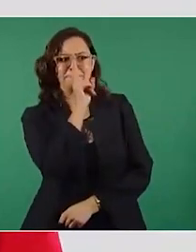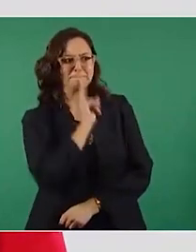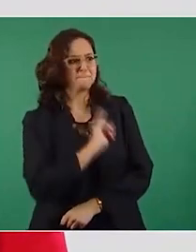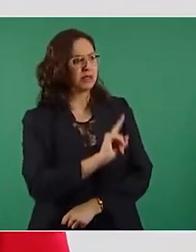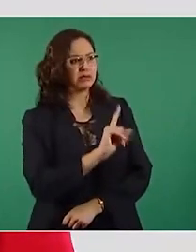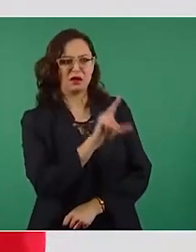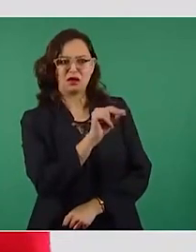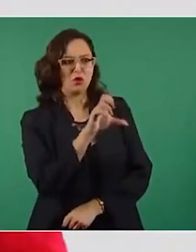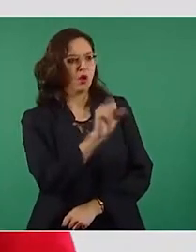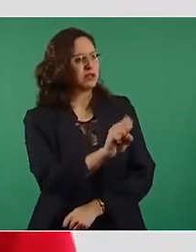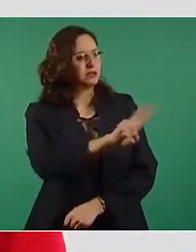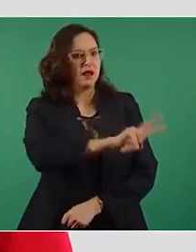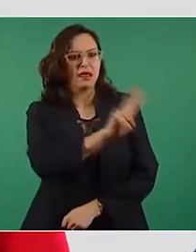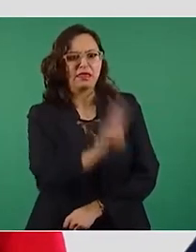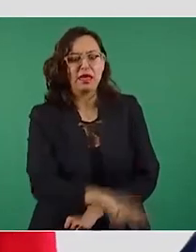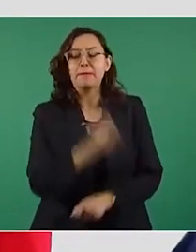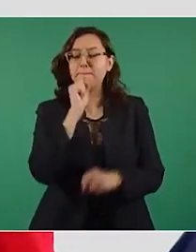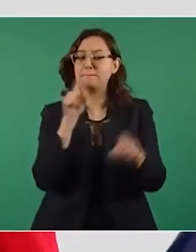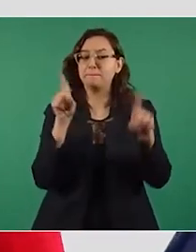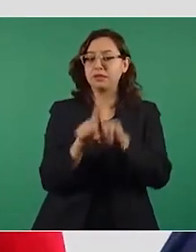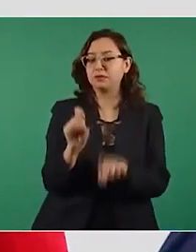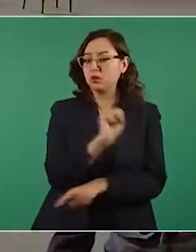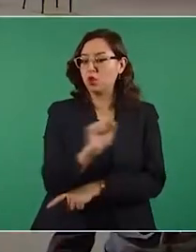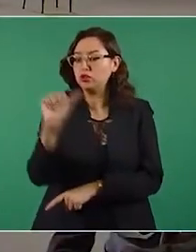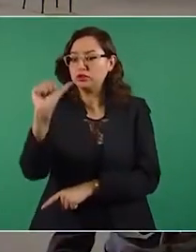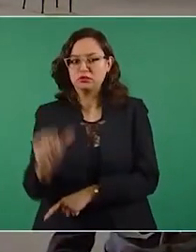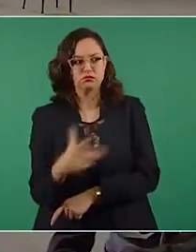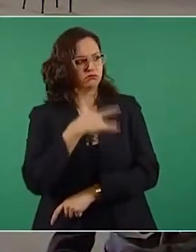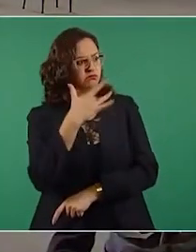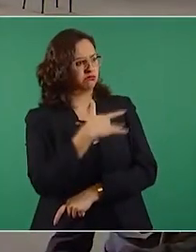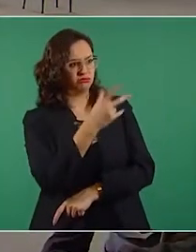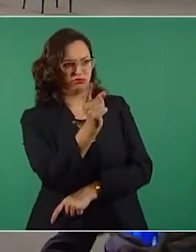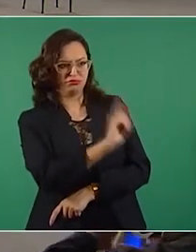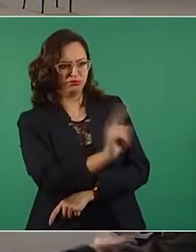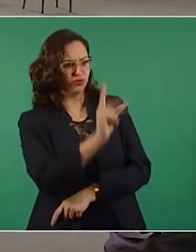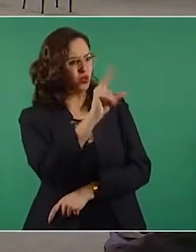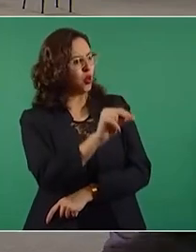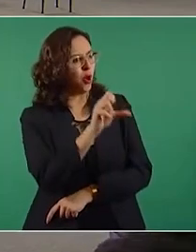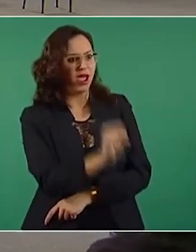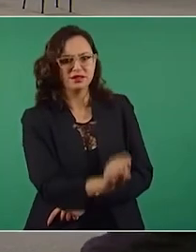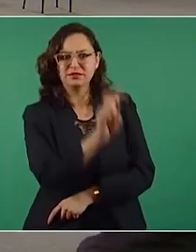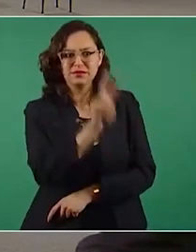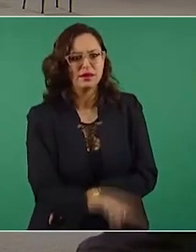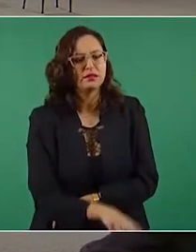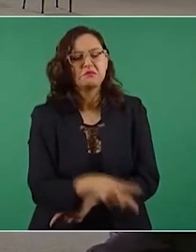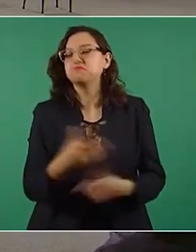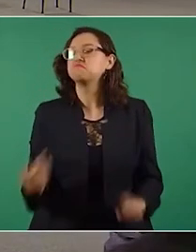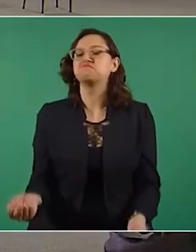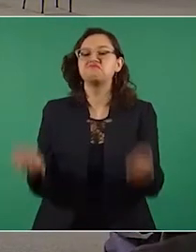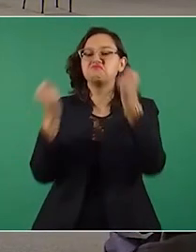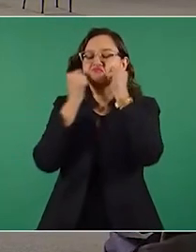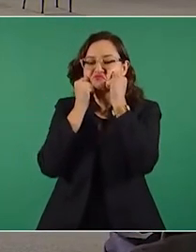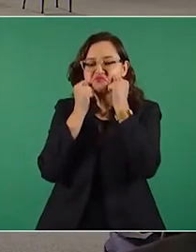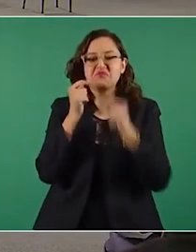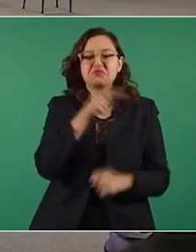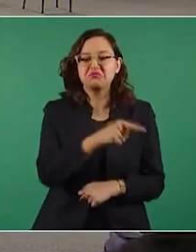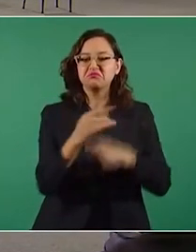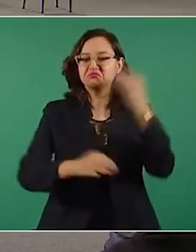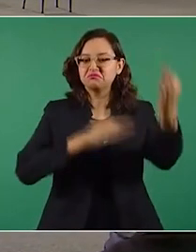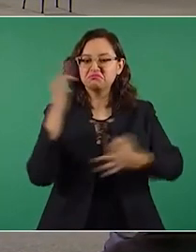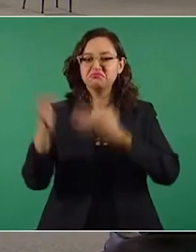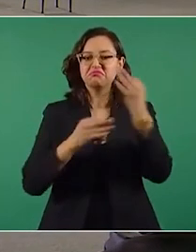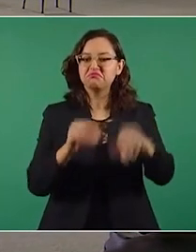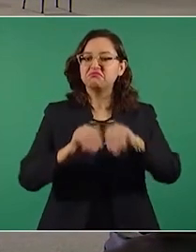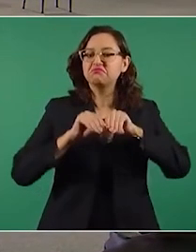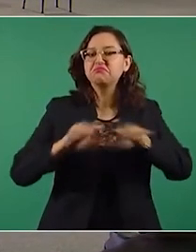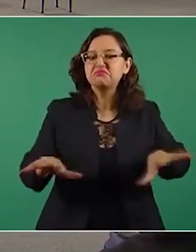poco sirvió, porque esa noticia comenzaba a difundirse en medios de comunicación y en redes sociales. Aquí vimos el tuit